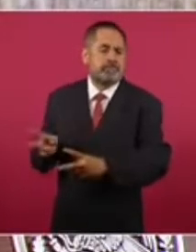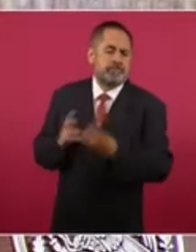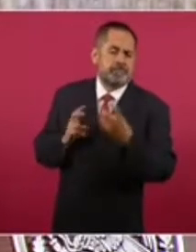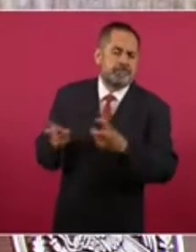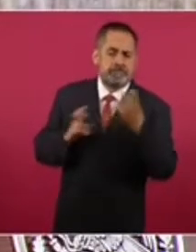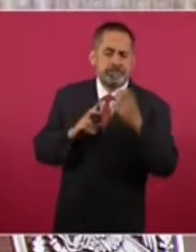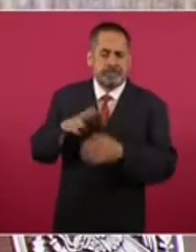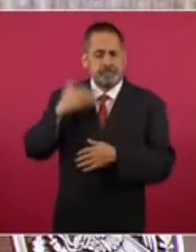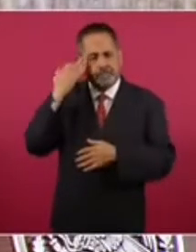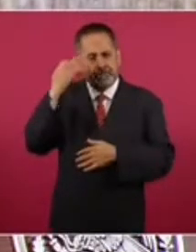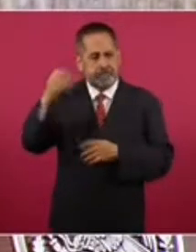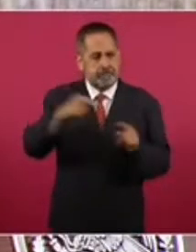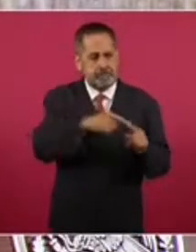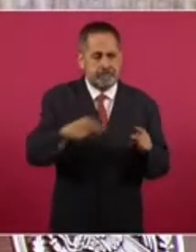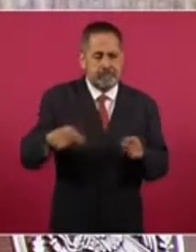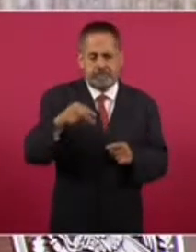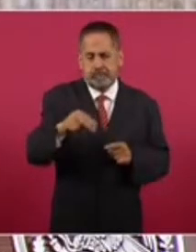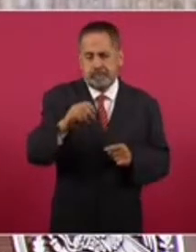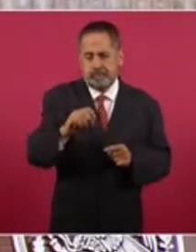el periodo neoliberal.